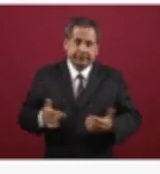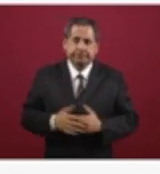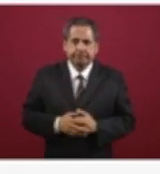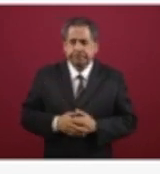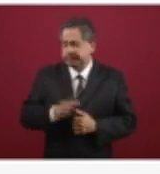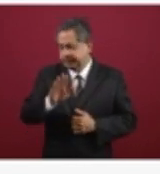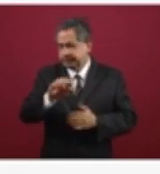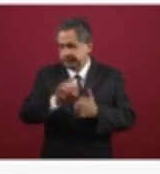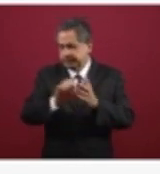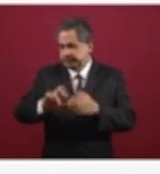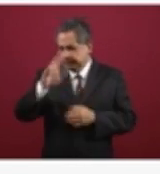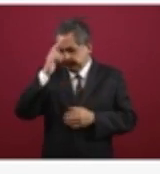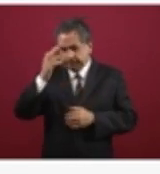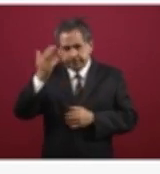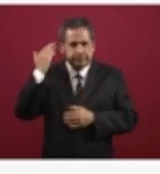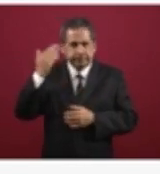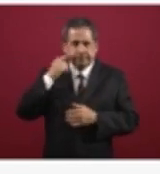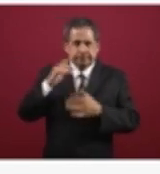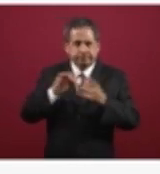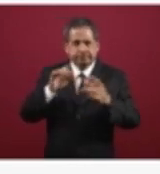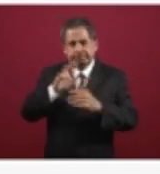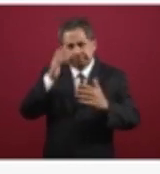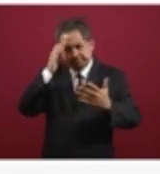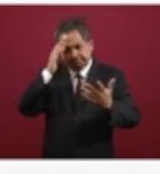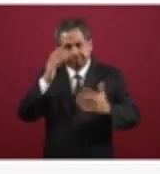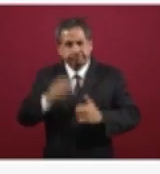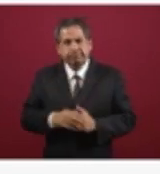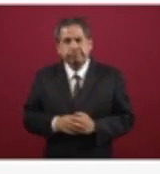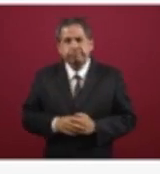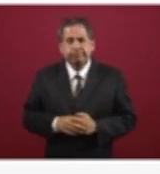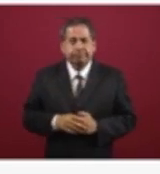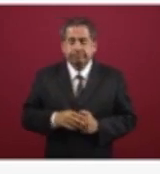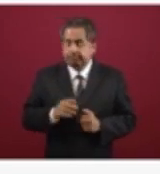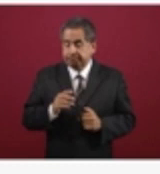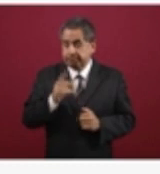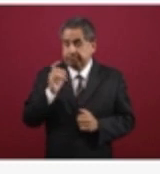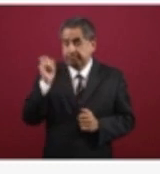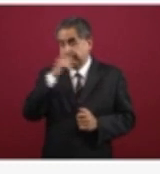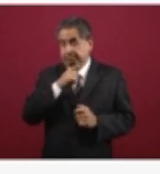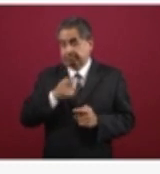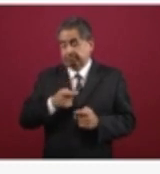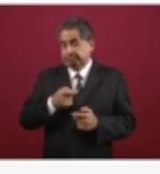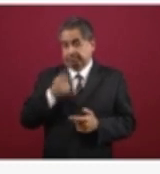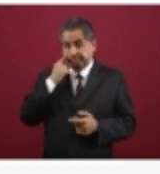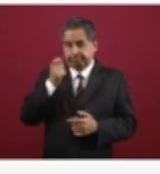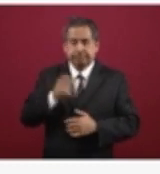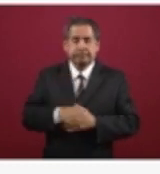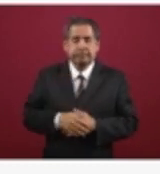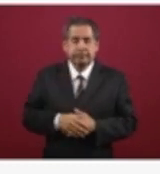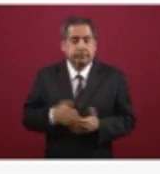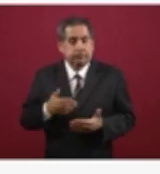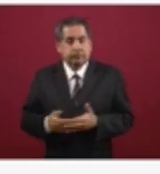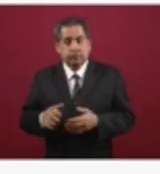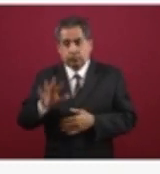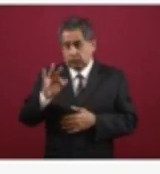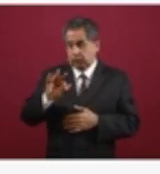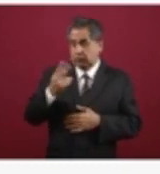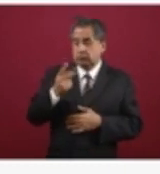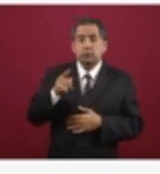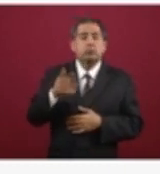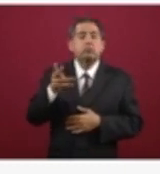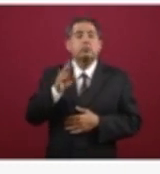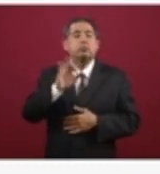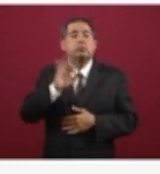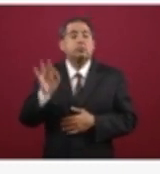recordar algunas cifras para reconocer esta delicada situación. Hoy, el 42.4%